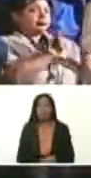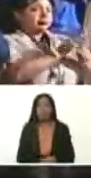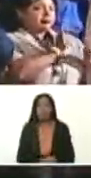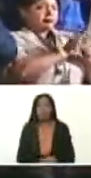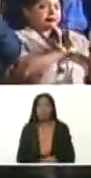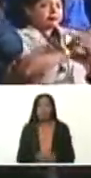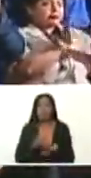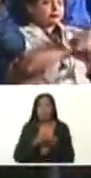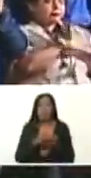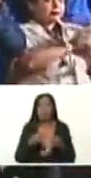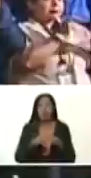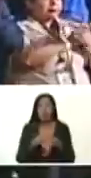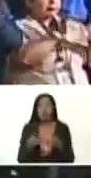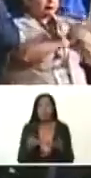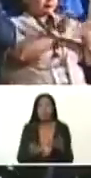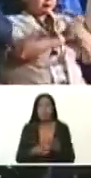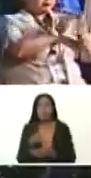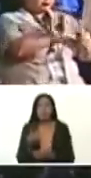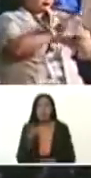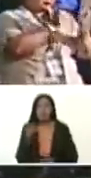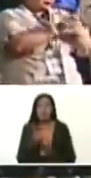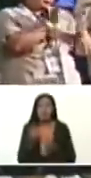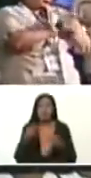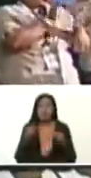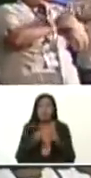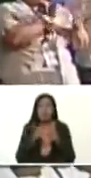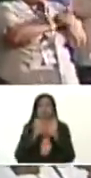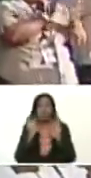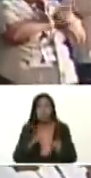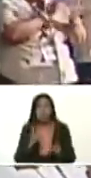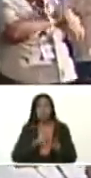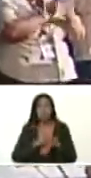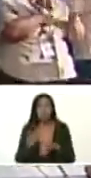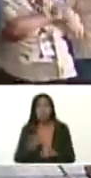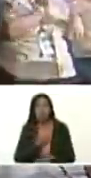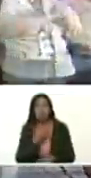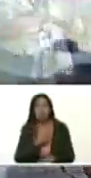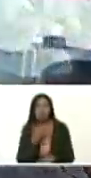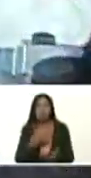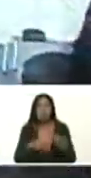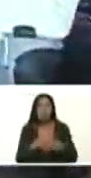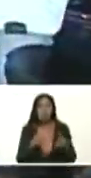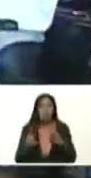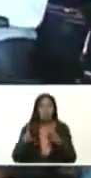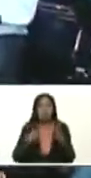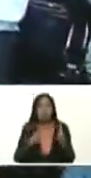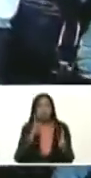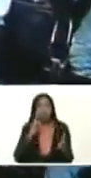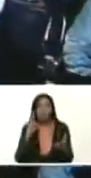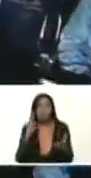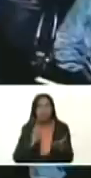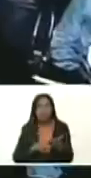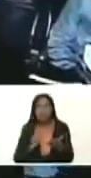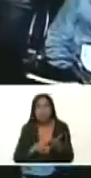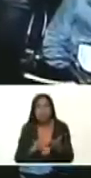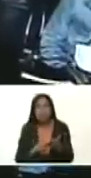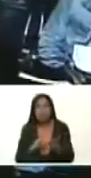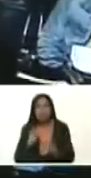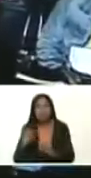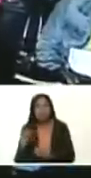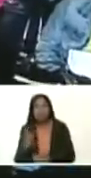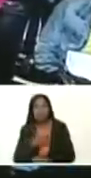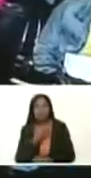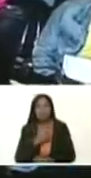Pongámosla, vamos a darle más recursos, más apoyo. Porque la universidad va por el camino correcto. Esa es la universidad